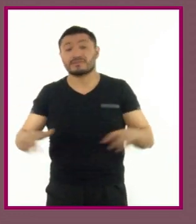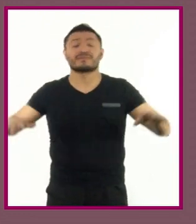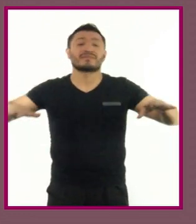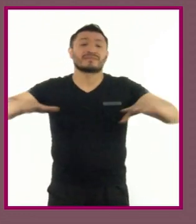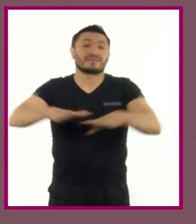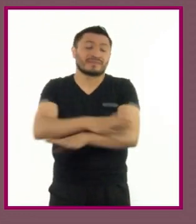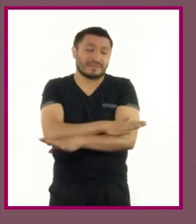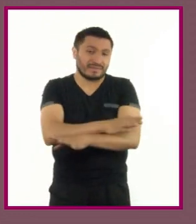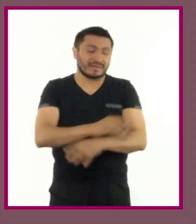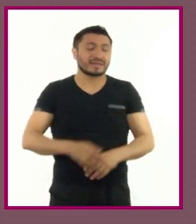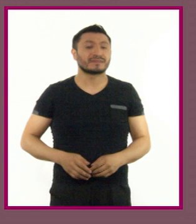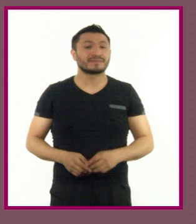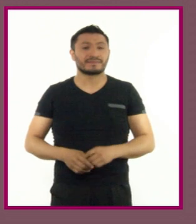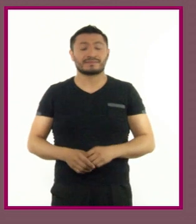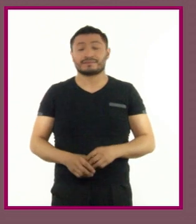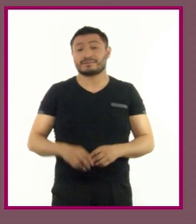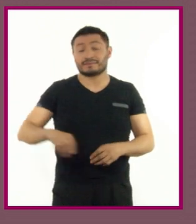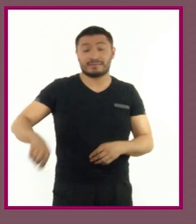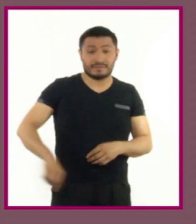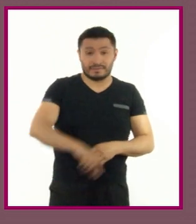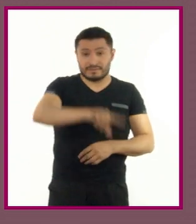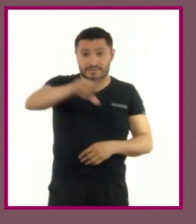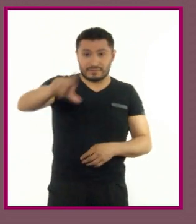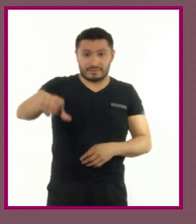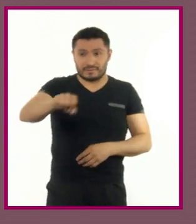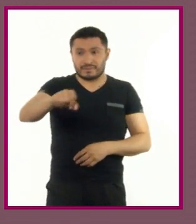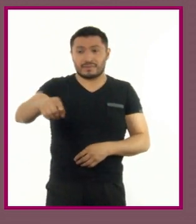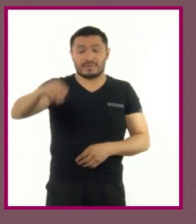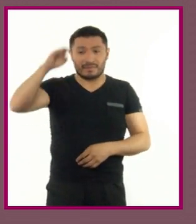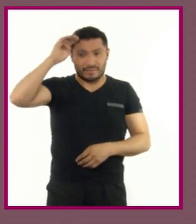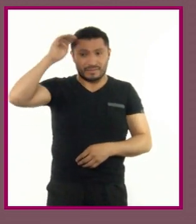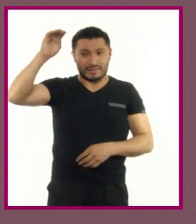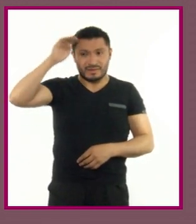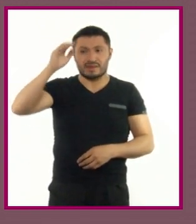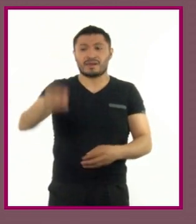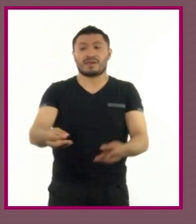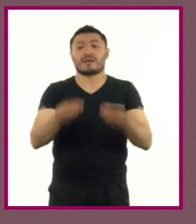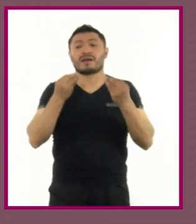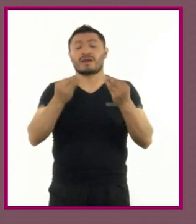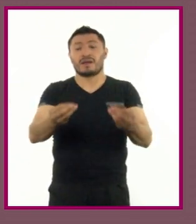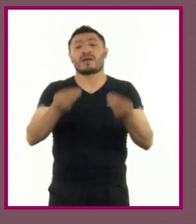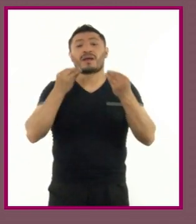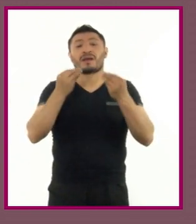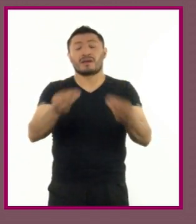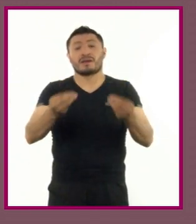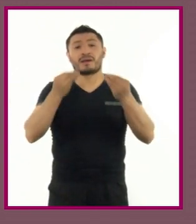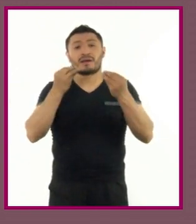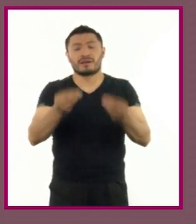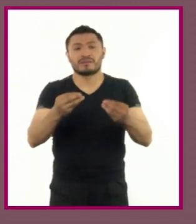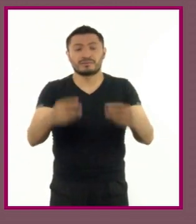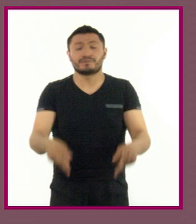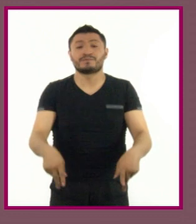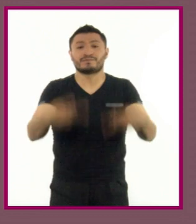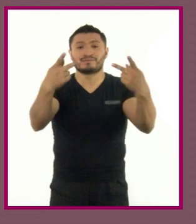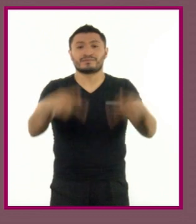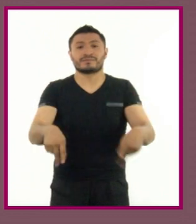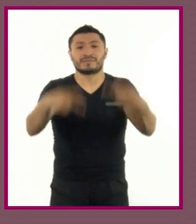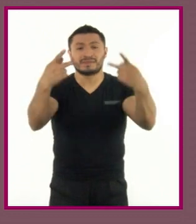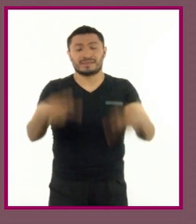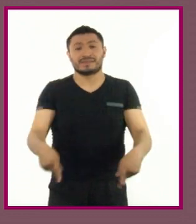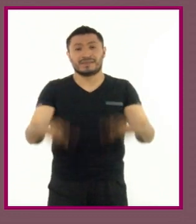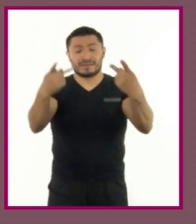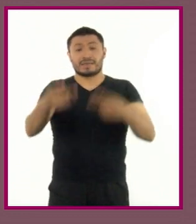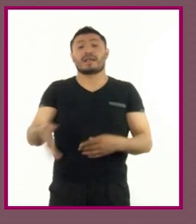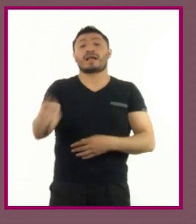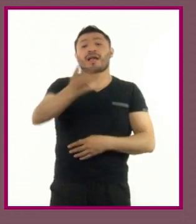cambiar. De ahí en adelante tendríamos que pensar mucho en exportar. en buscar